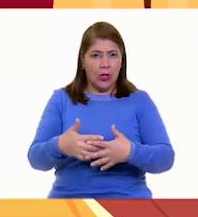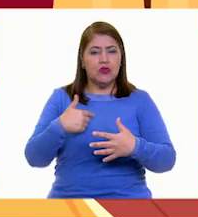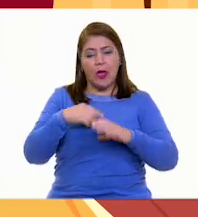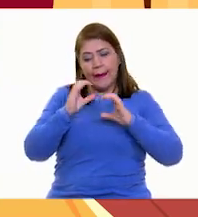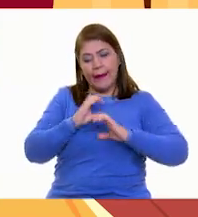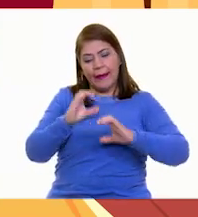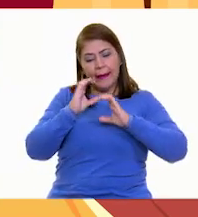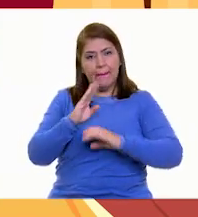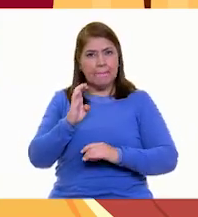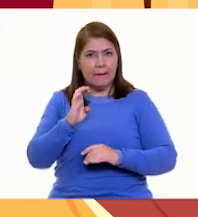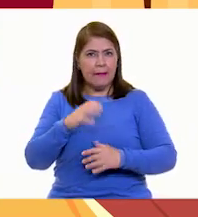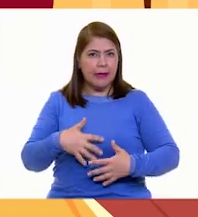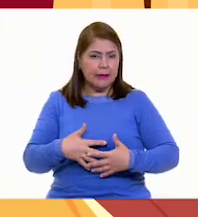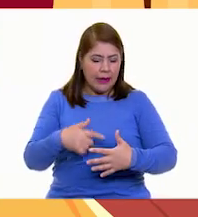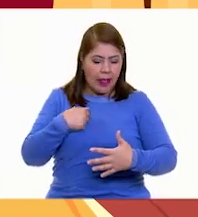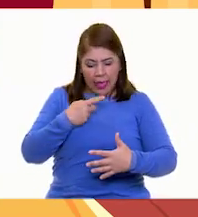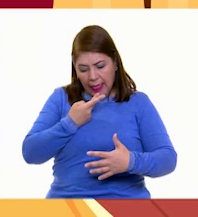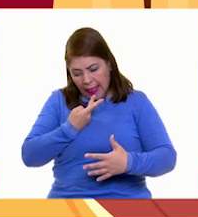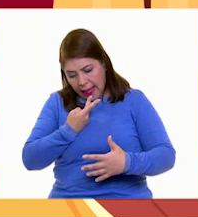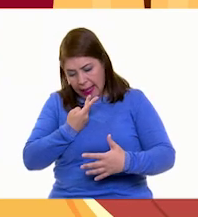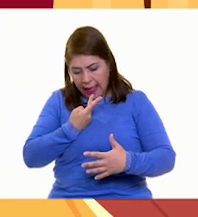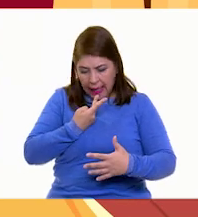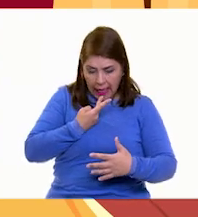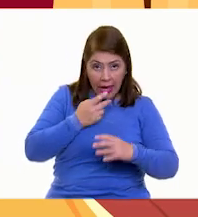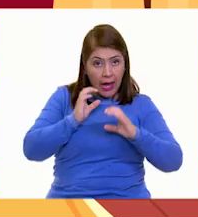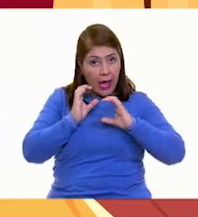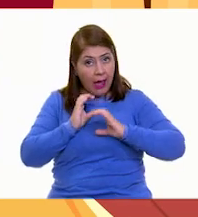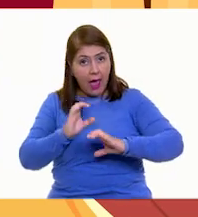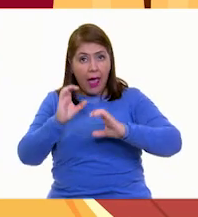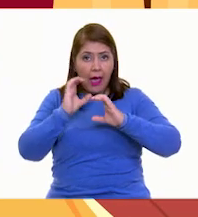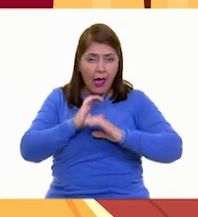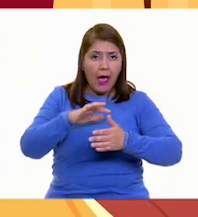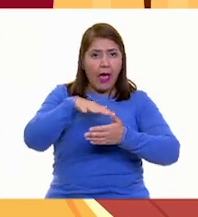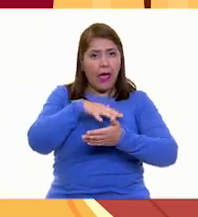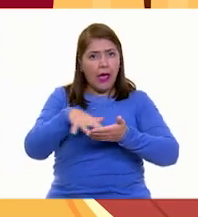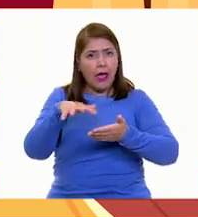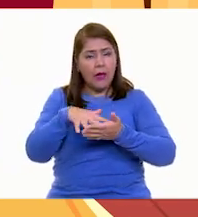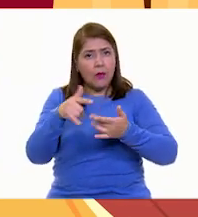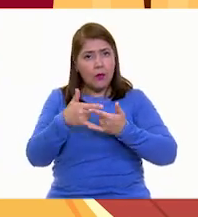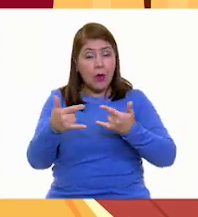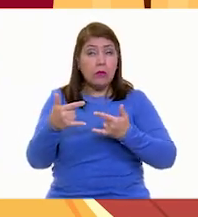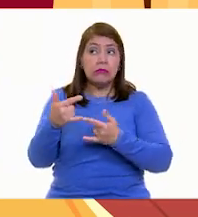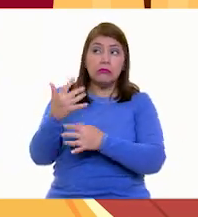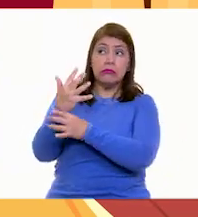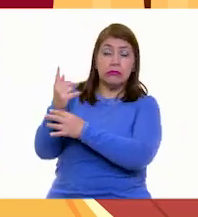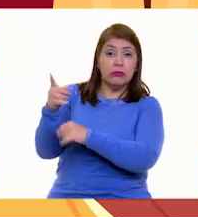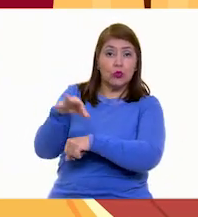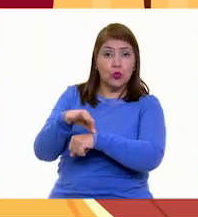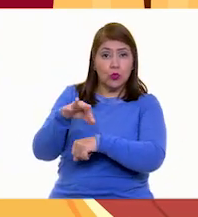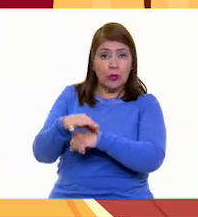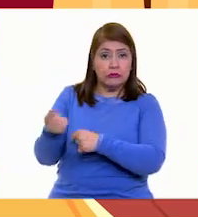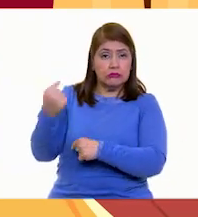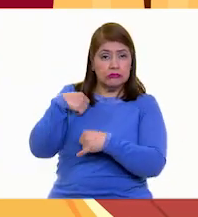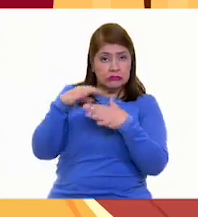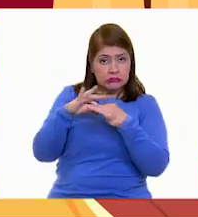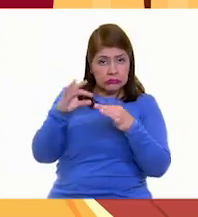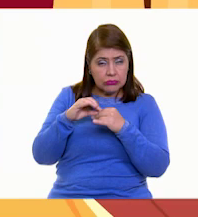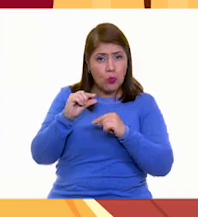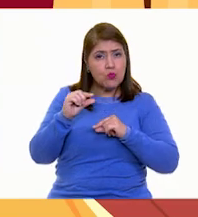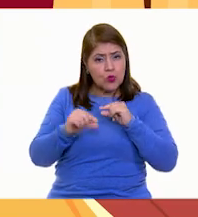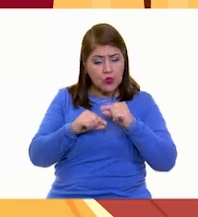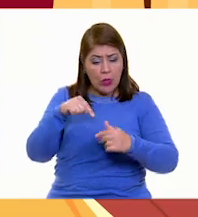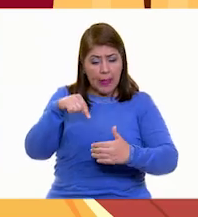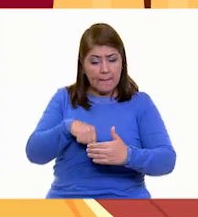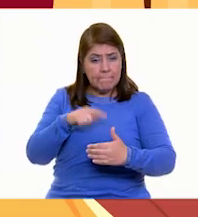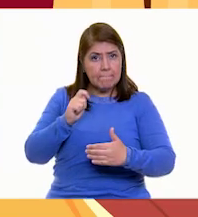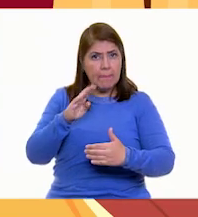bebé. Nos encanta hablarle. Le cantamos y le leemos cuentos. La doctora nos explicaba que poco a poco nuestro bebé nos